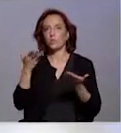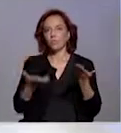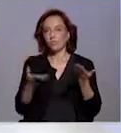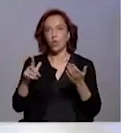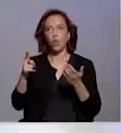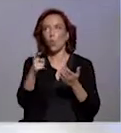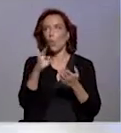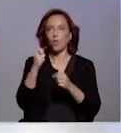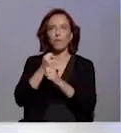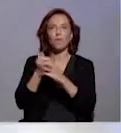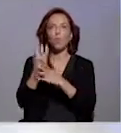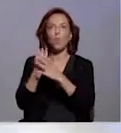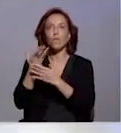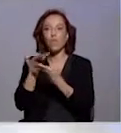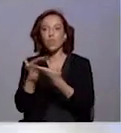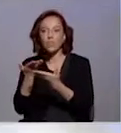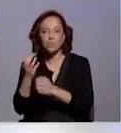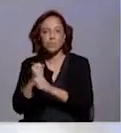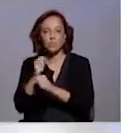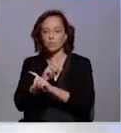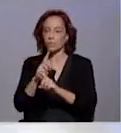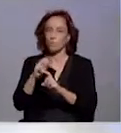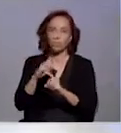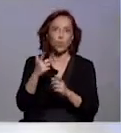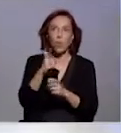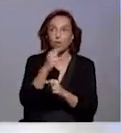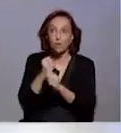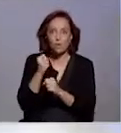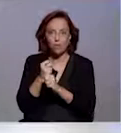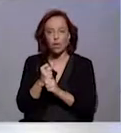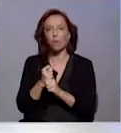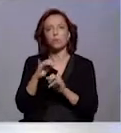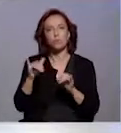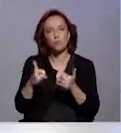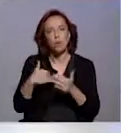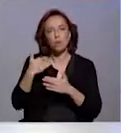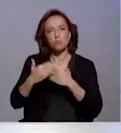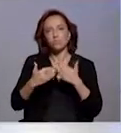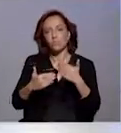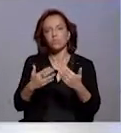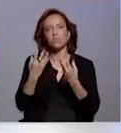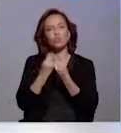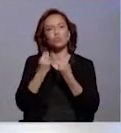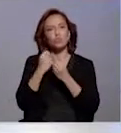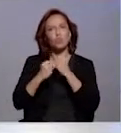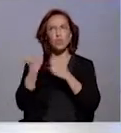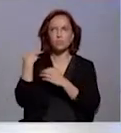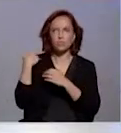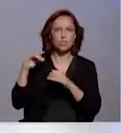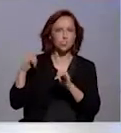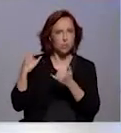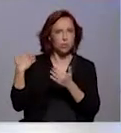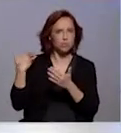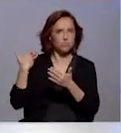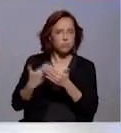esto nos sucede de un año al otro esto ya viene sucediendo de unos cuantos años a la fecha y por